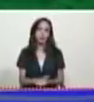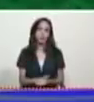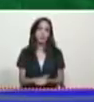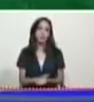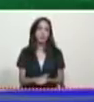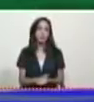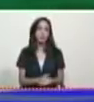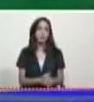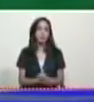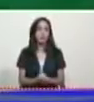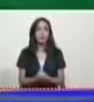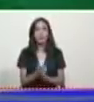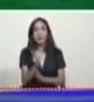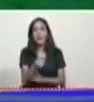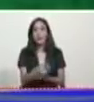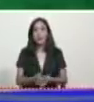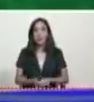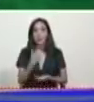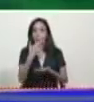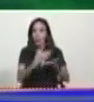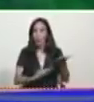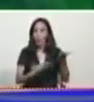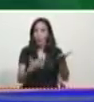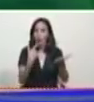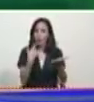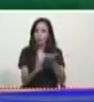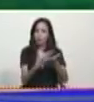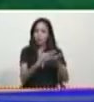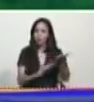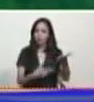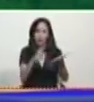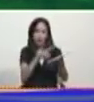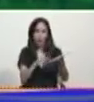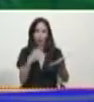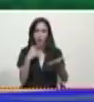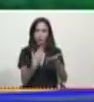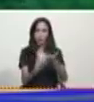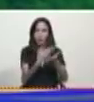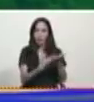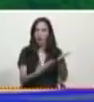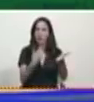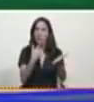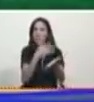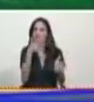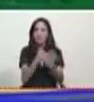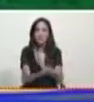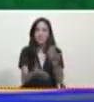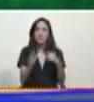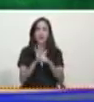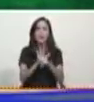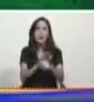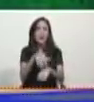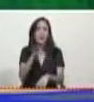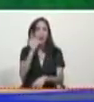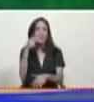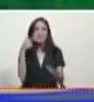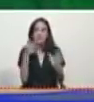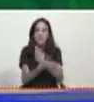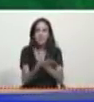Igualmente, como dice el documento de la estrategia Marca País que hemos